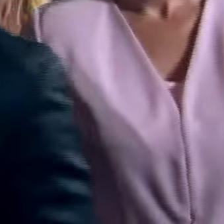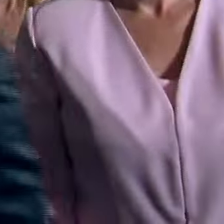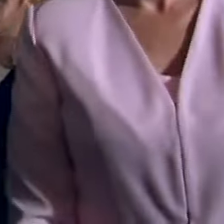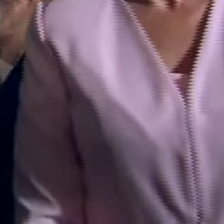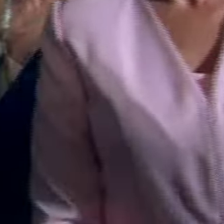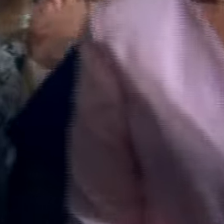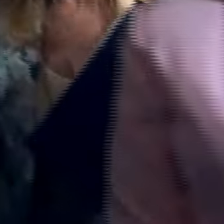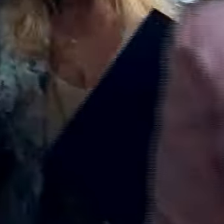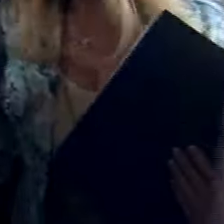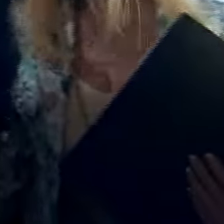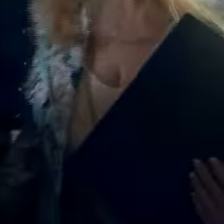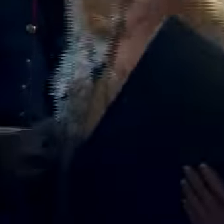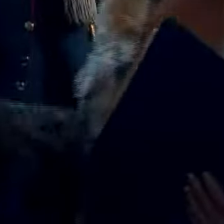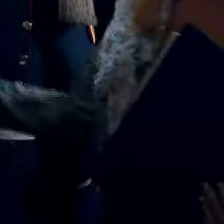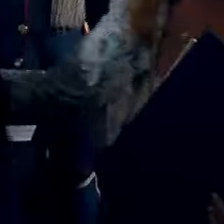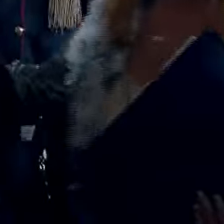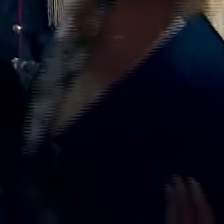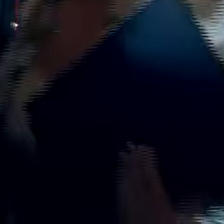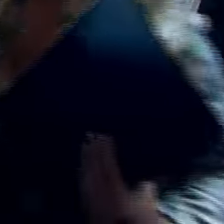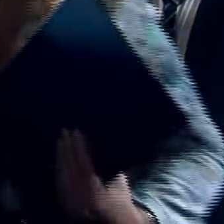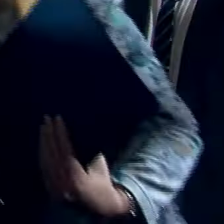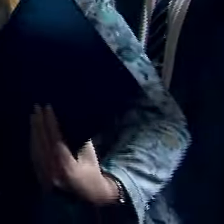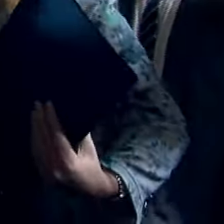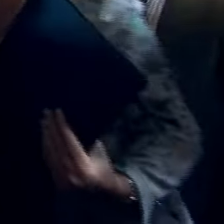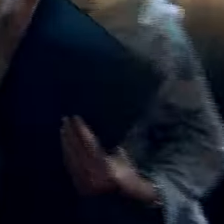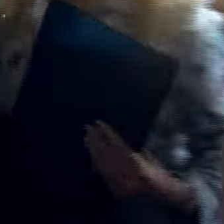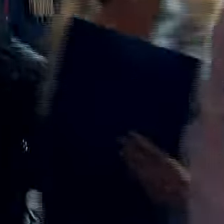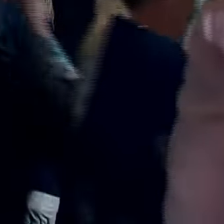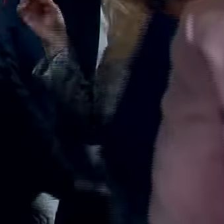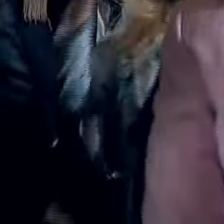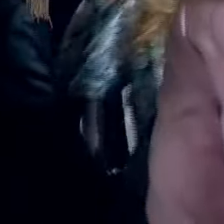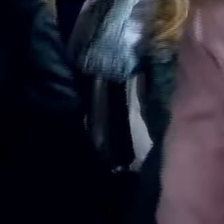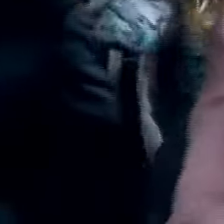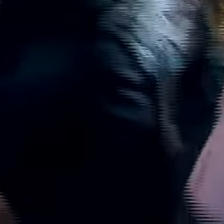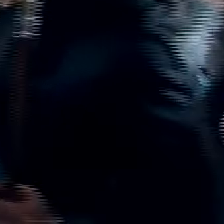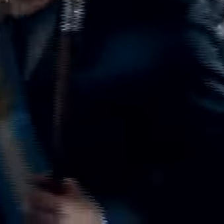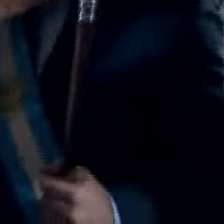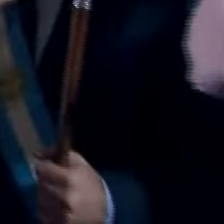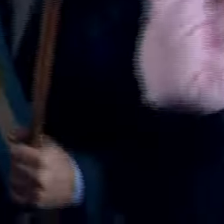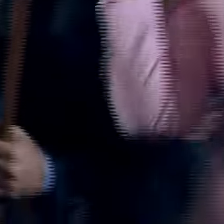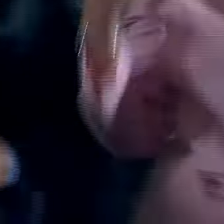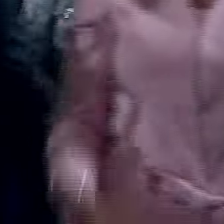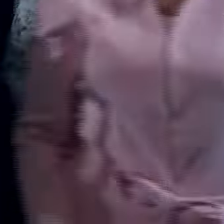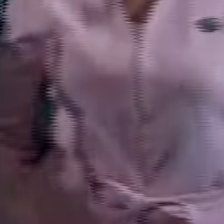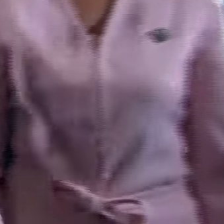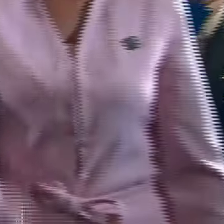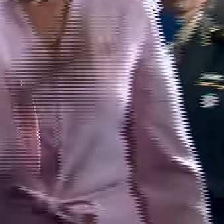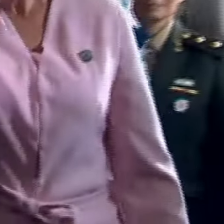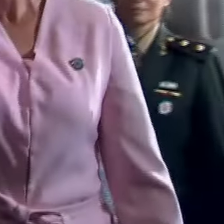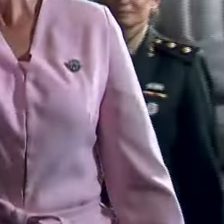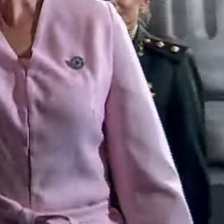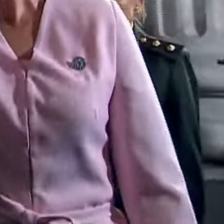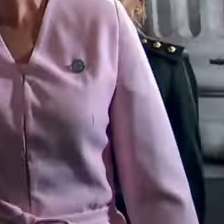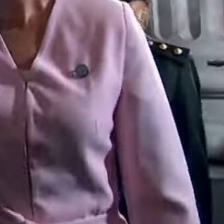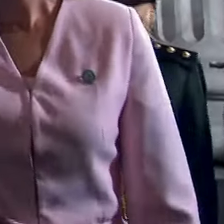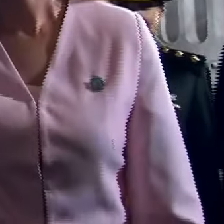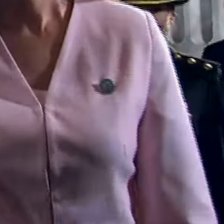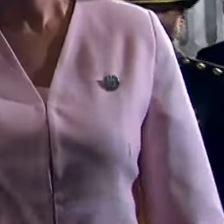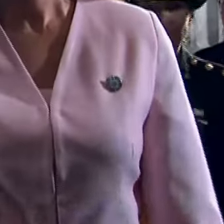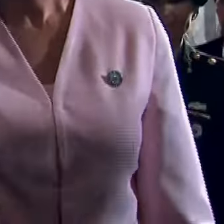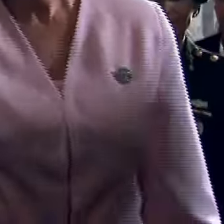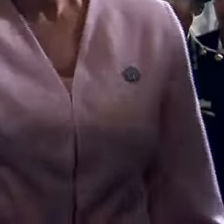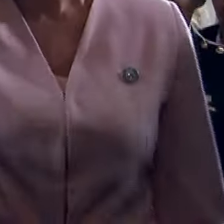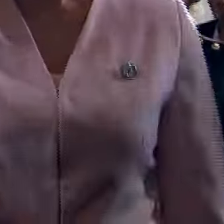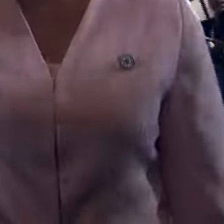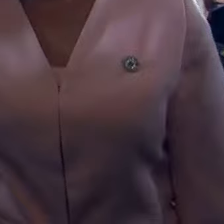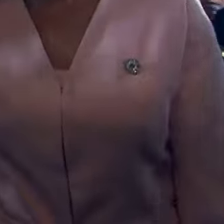Victoria Villarruel. El presidente de la Honorable Cámara de Diputados de la Nación, doctor Martín Menem.